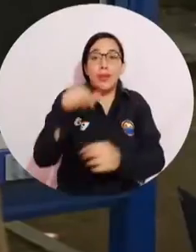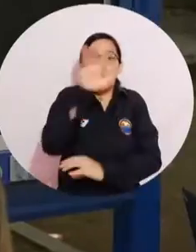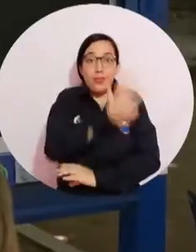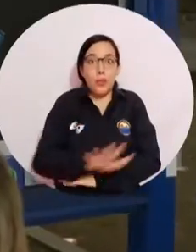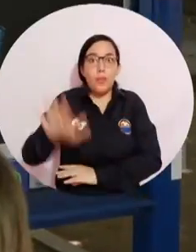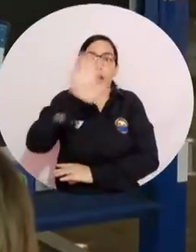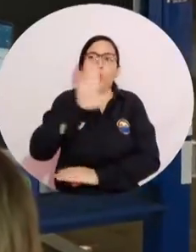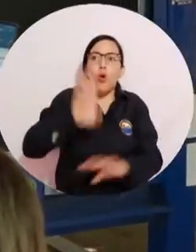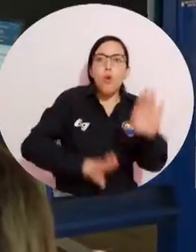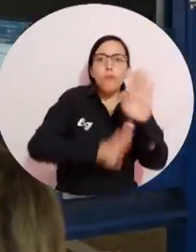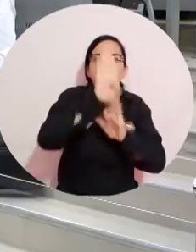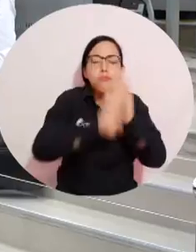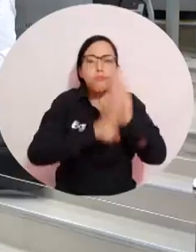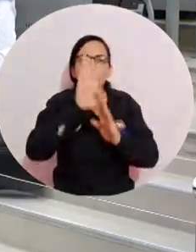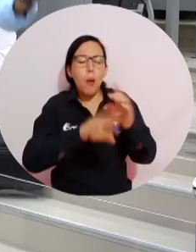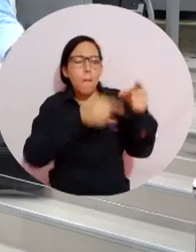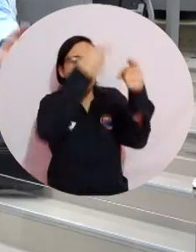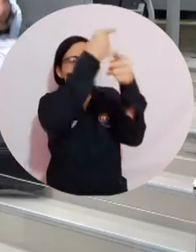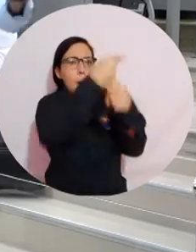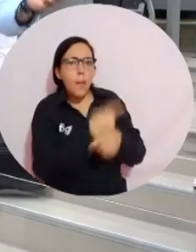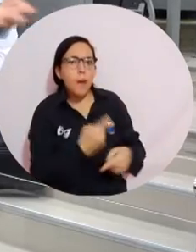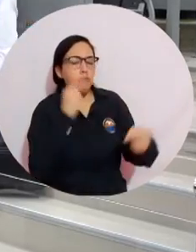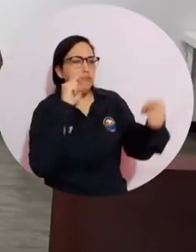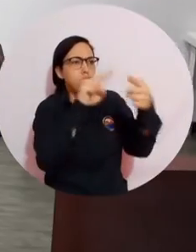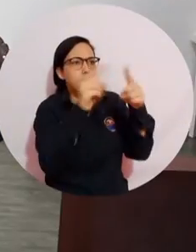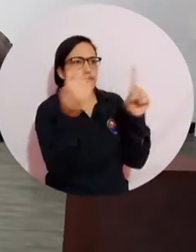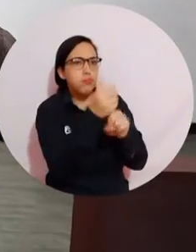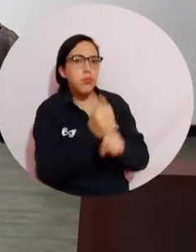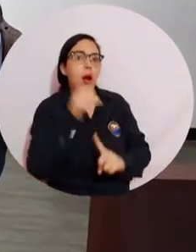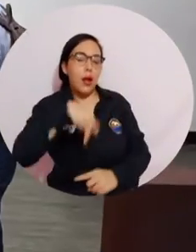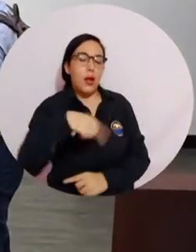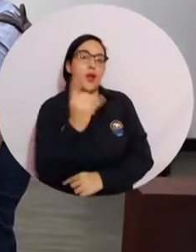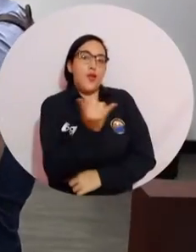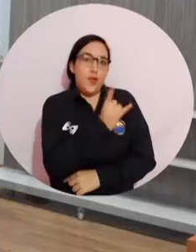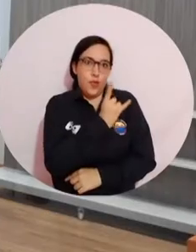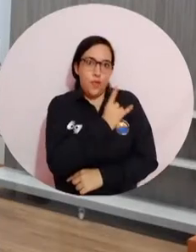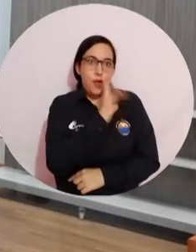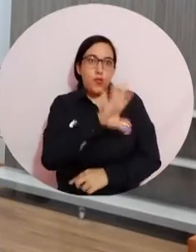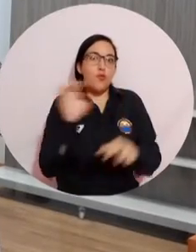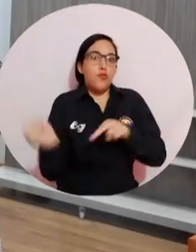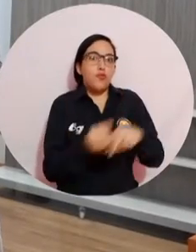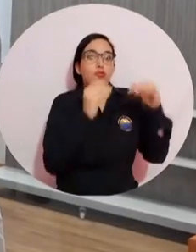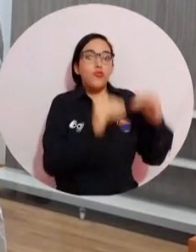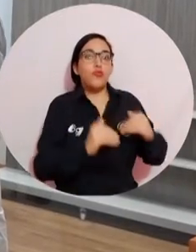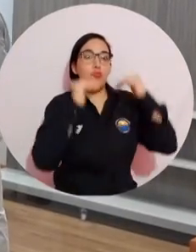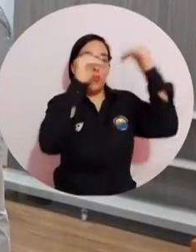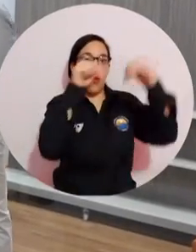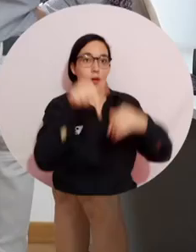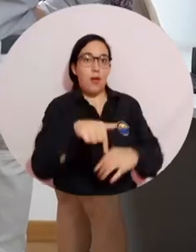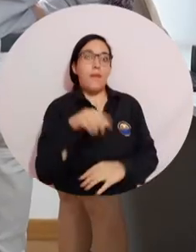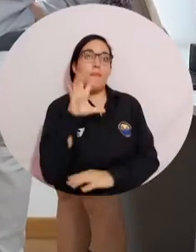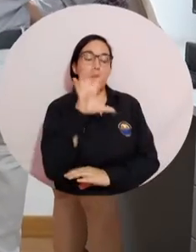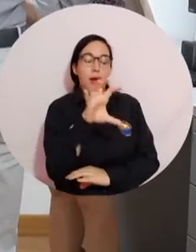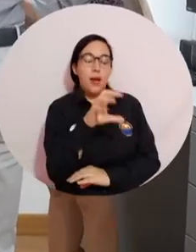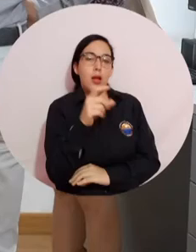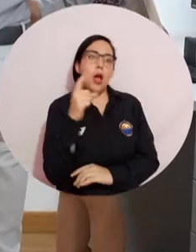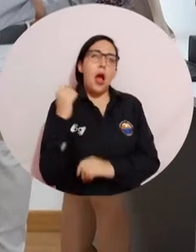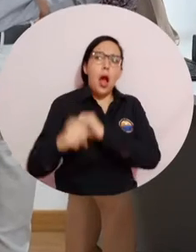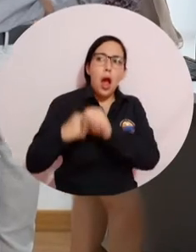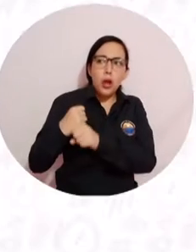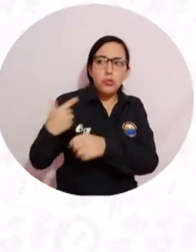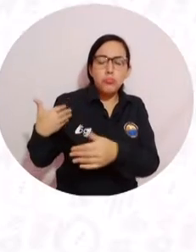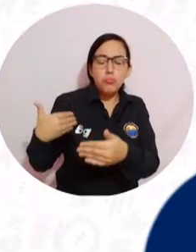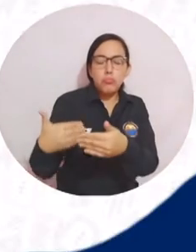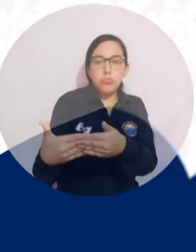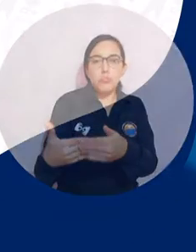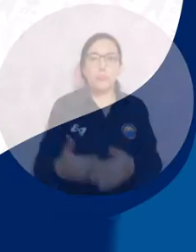del departamento los avances y logros que han llevado a la alma mater a ser referente de educación superior en el país durante los últimos